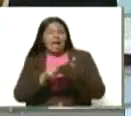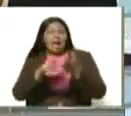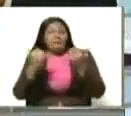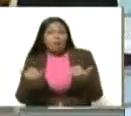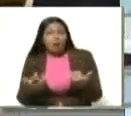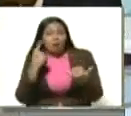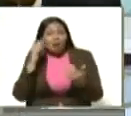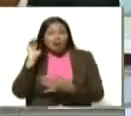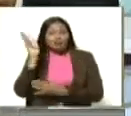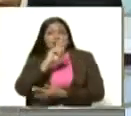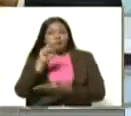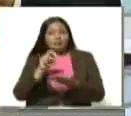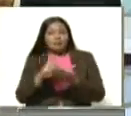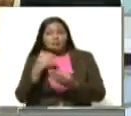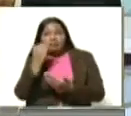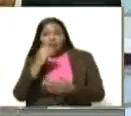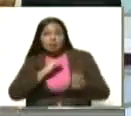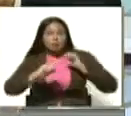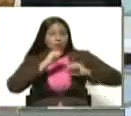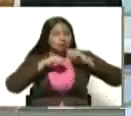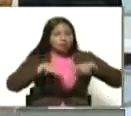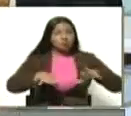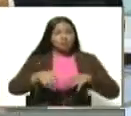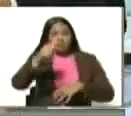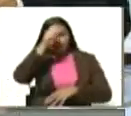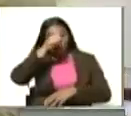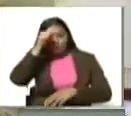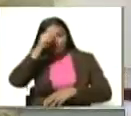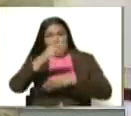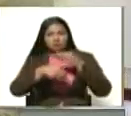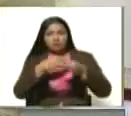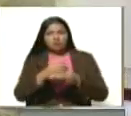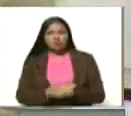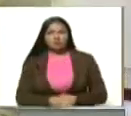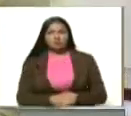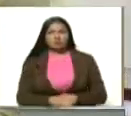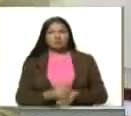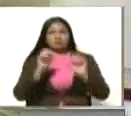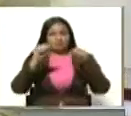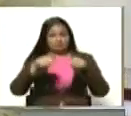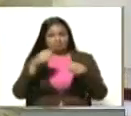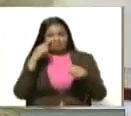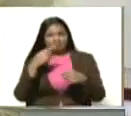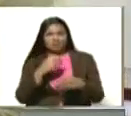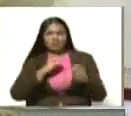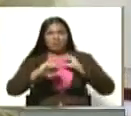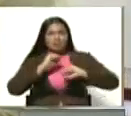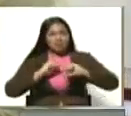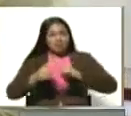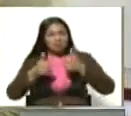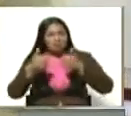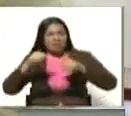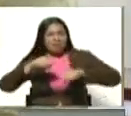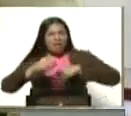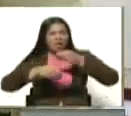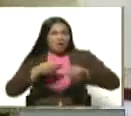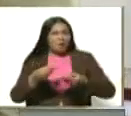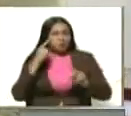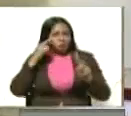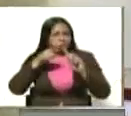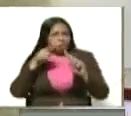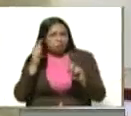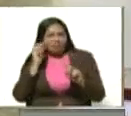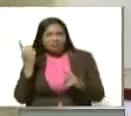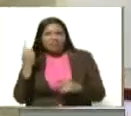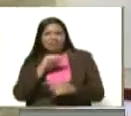en la Asamblea Nacional. Recientemente hubo una movilización el pasado domingo. Es correcto. Así es, cuénteme, ¿qué tal la movilización? ¿Cuáles son las expectativas? Hemos tenido